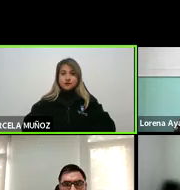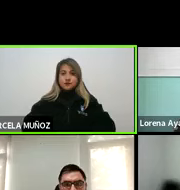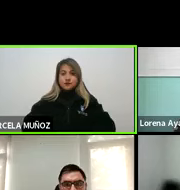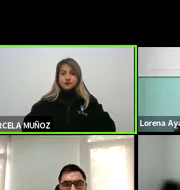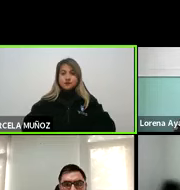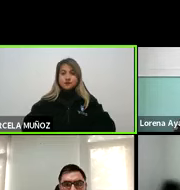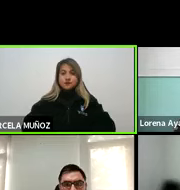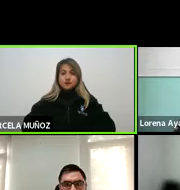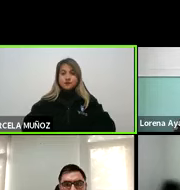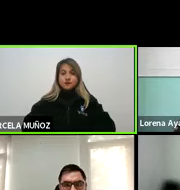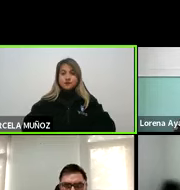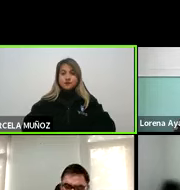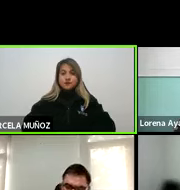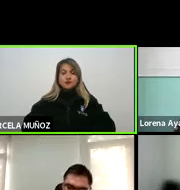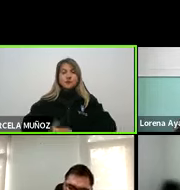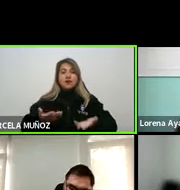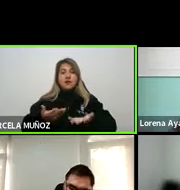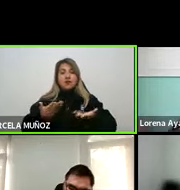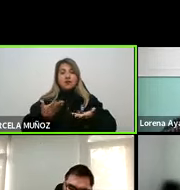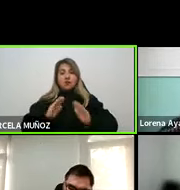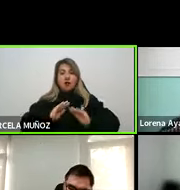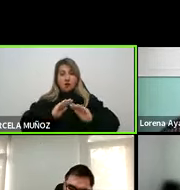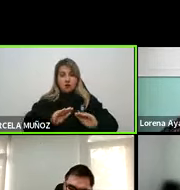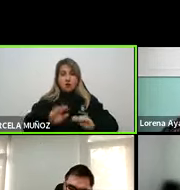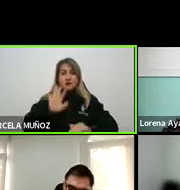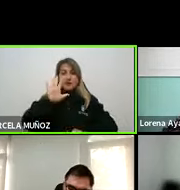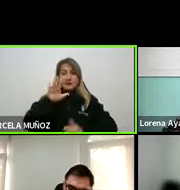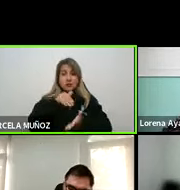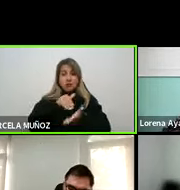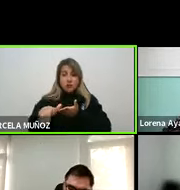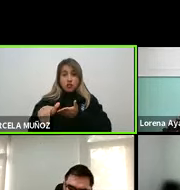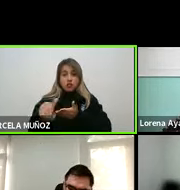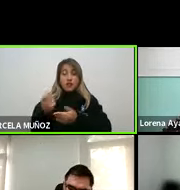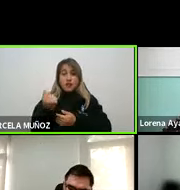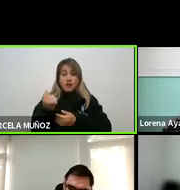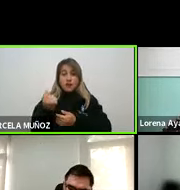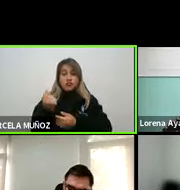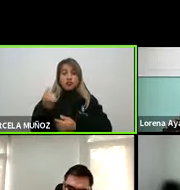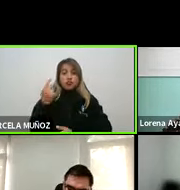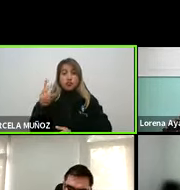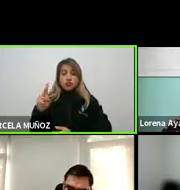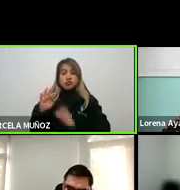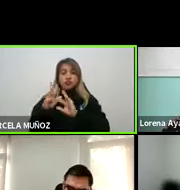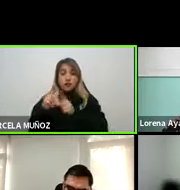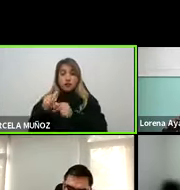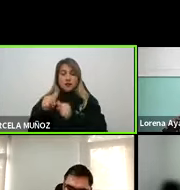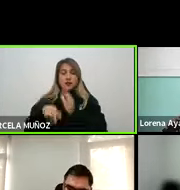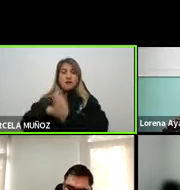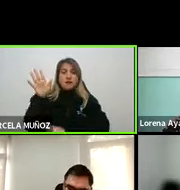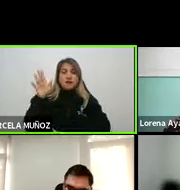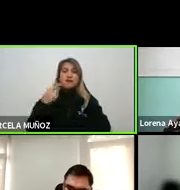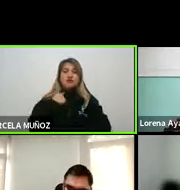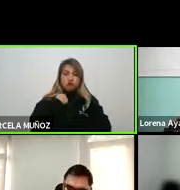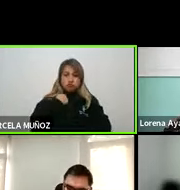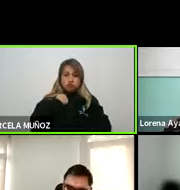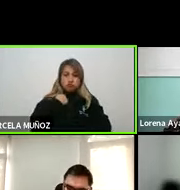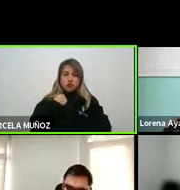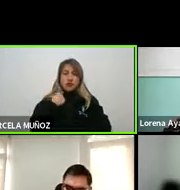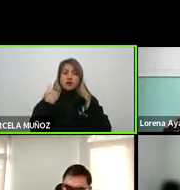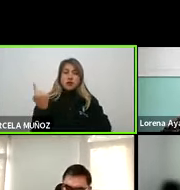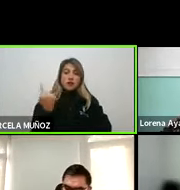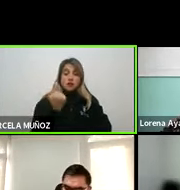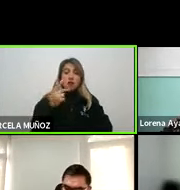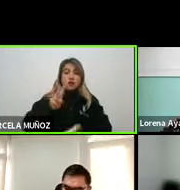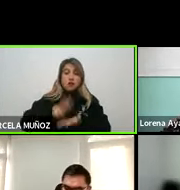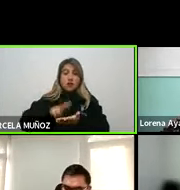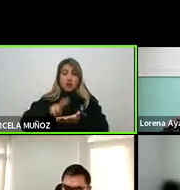La ayuda consistiría en 5 millones de pesos a las familias más afectadas porque realmente